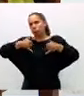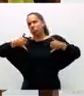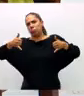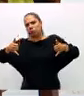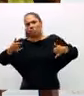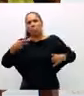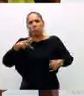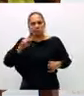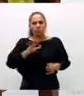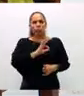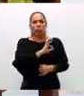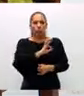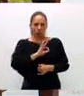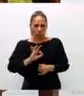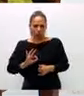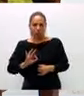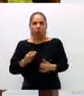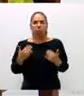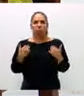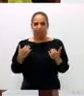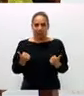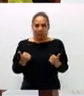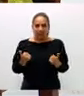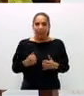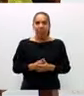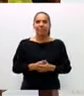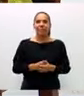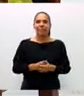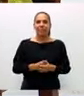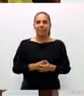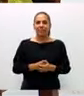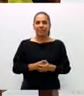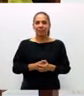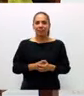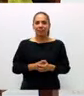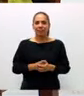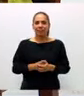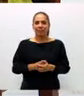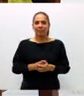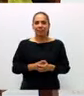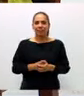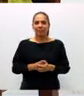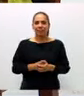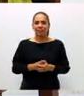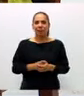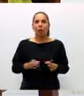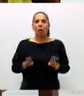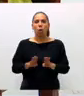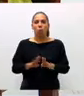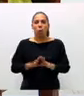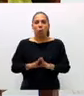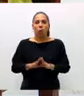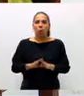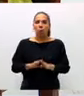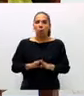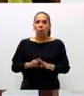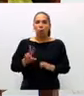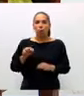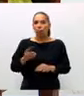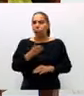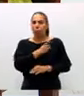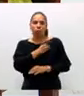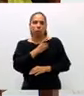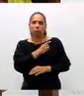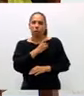es la intervención. Entonces, perdonen que me extendí tanto, pero no se trata de separarlos ni de un asunto de